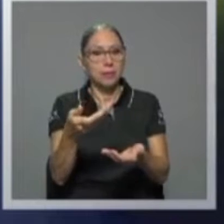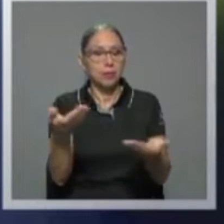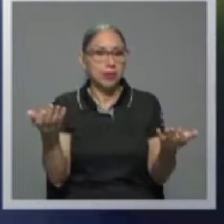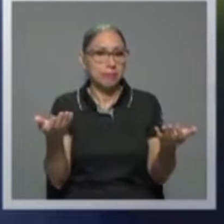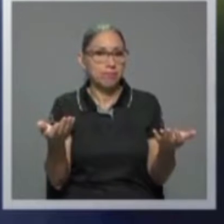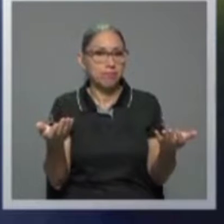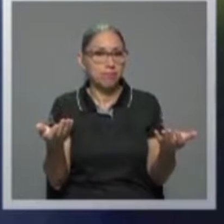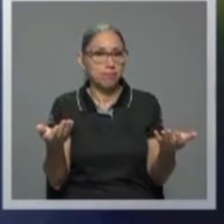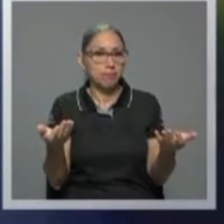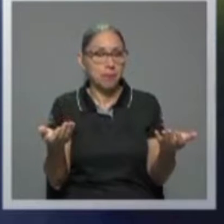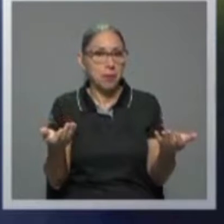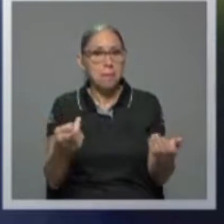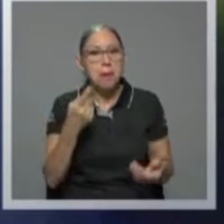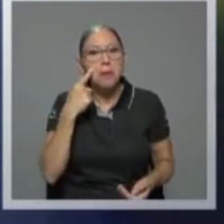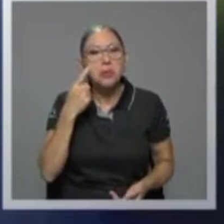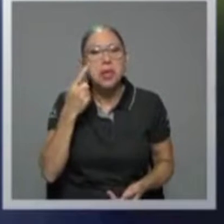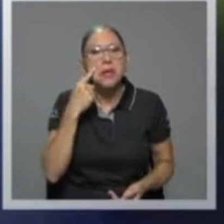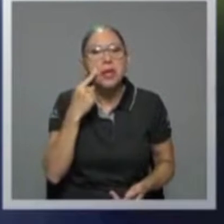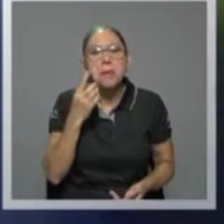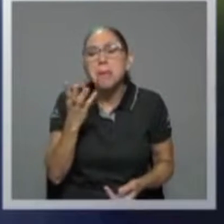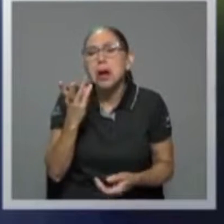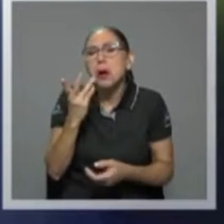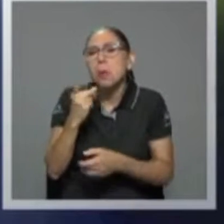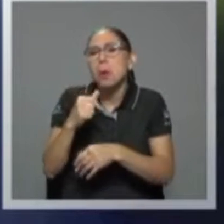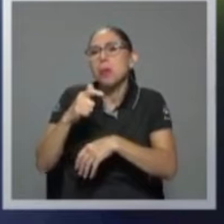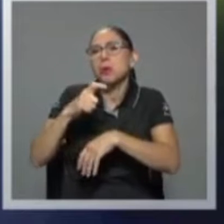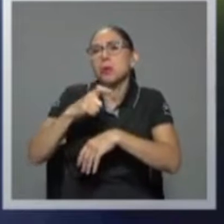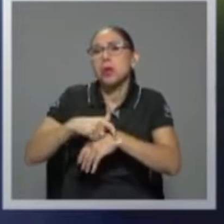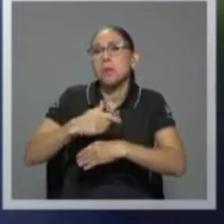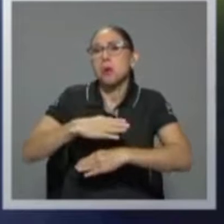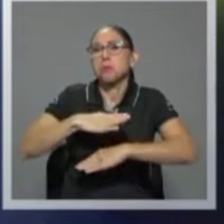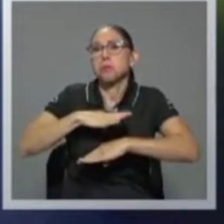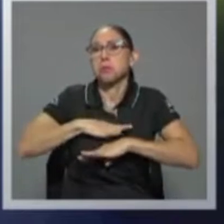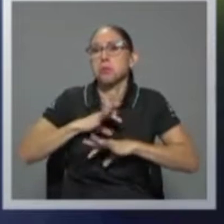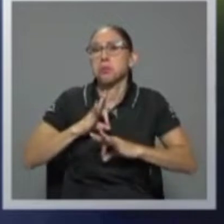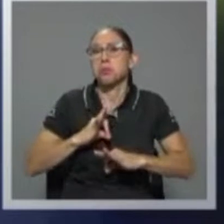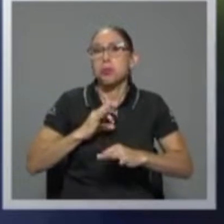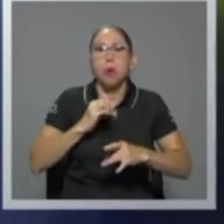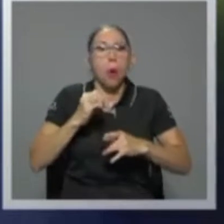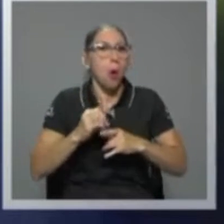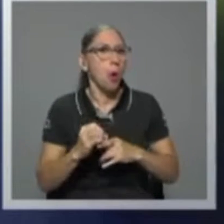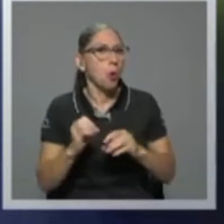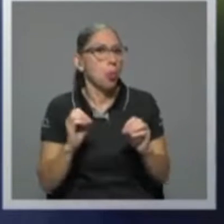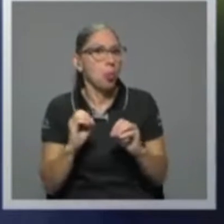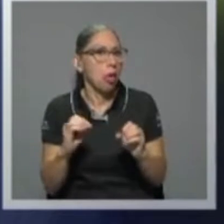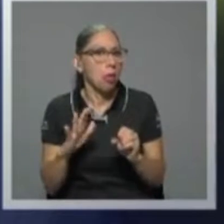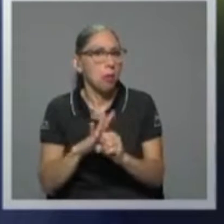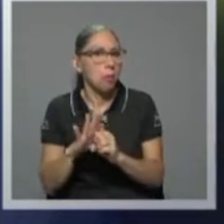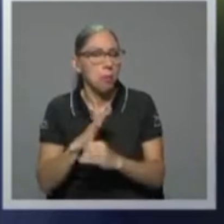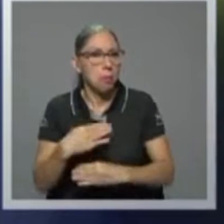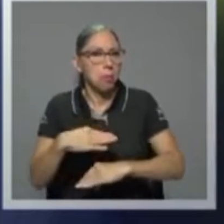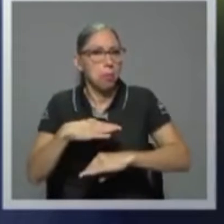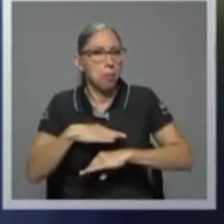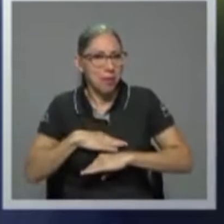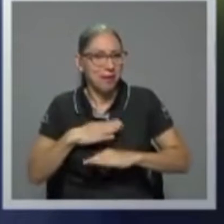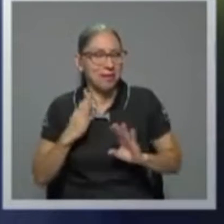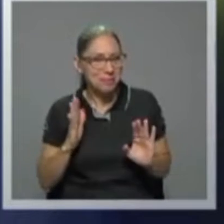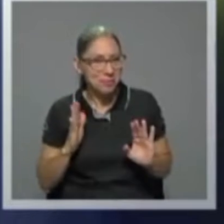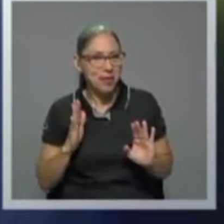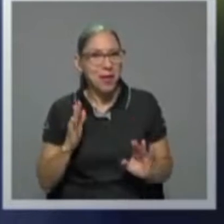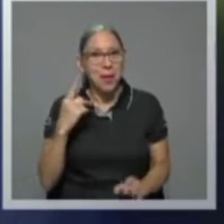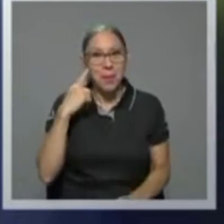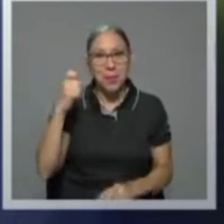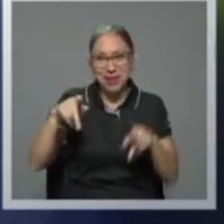pues vamos a ver para cuánto alcanza o para cuánto no alcanza, porque quien sabe de esas cosas